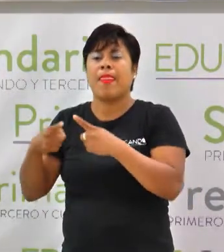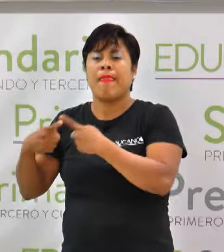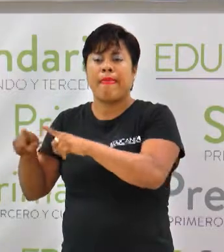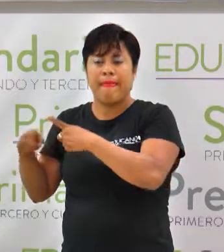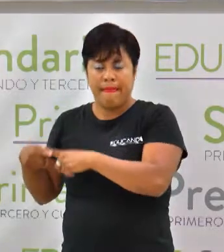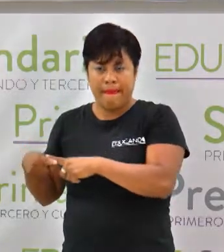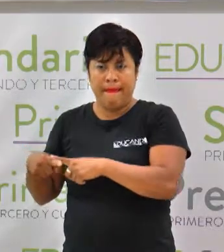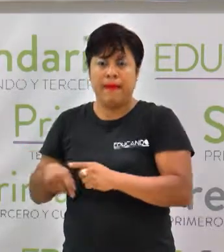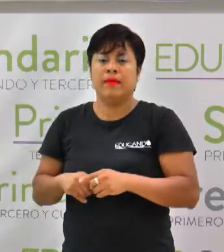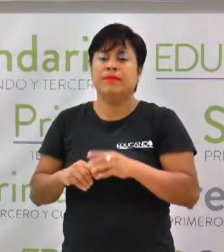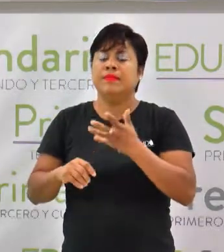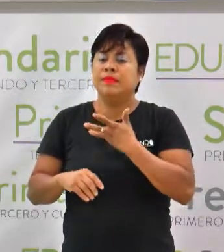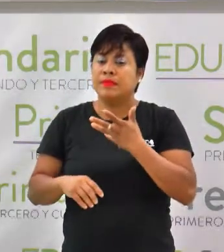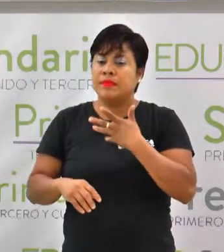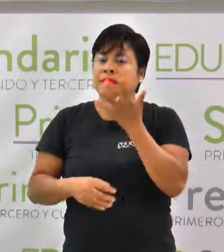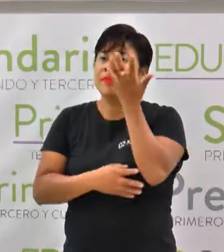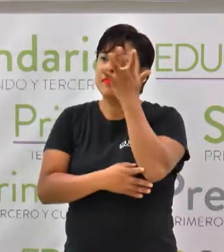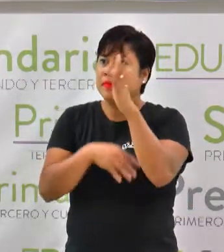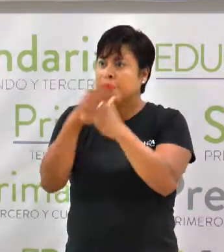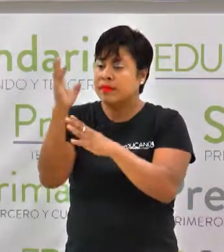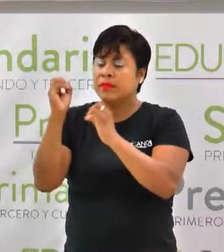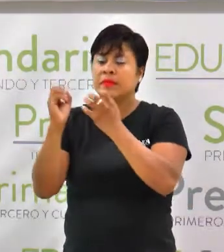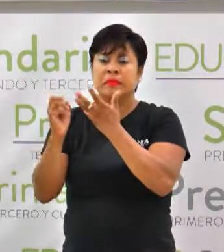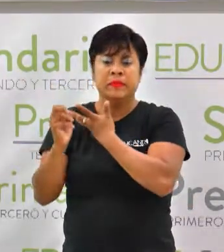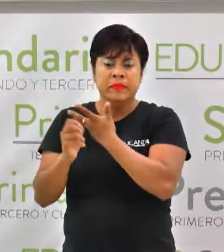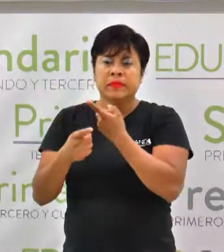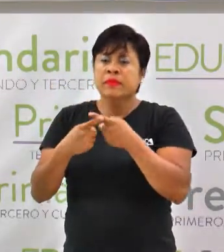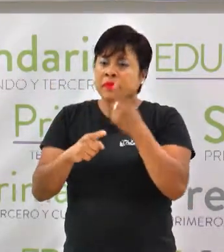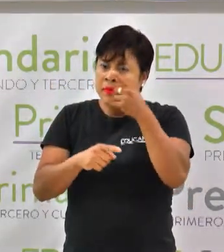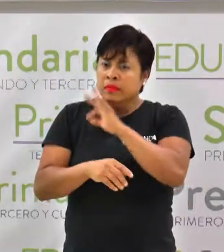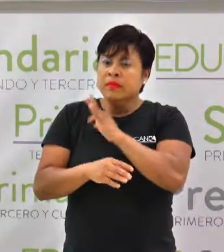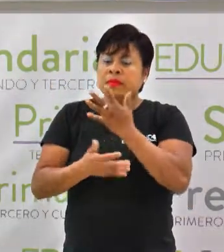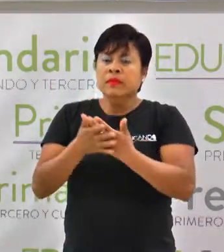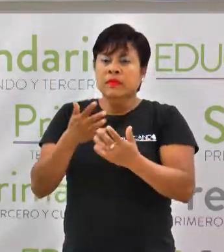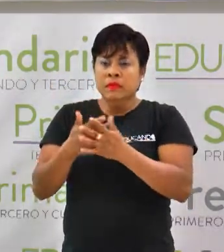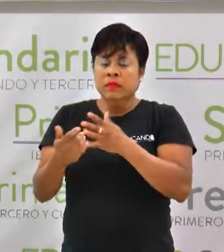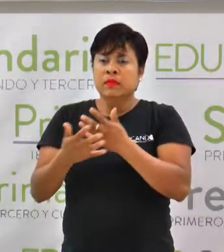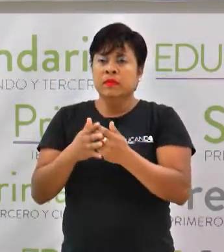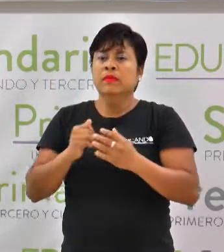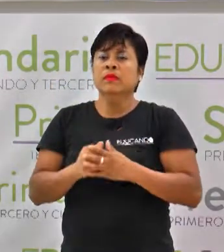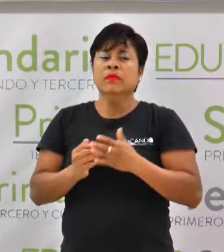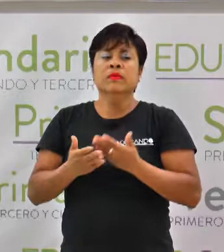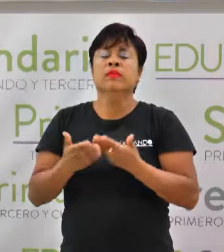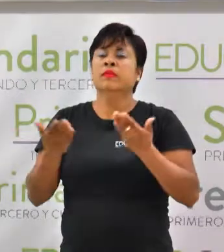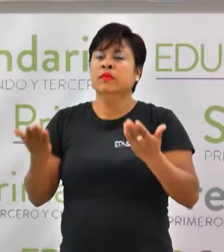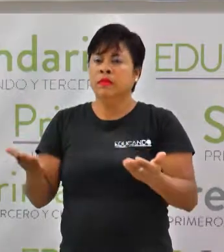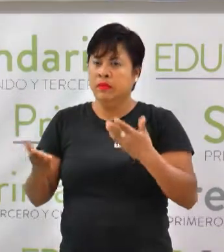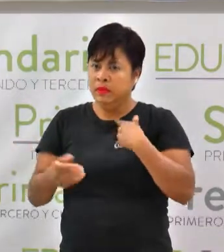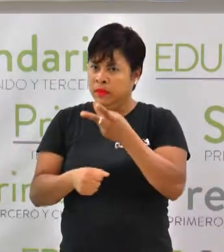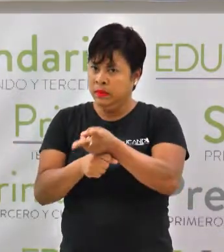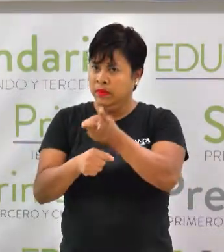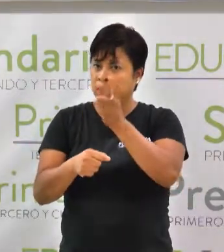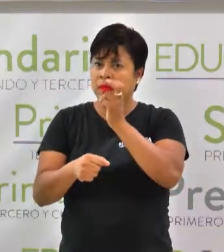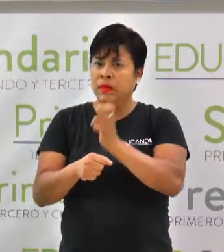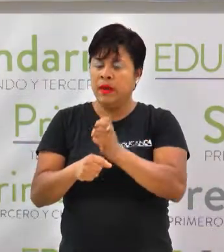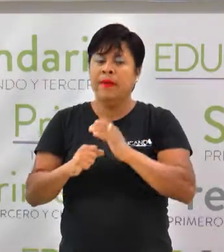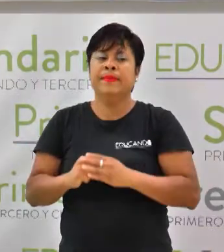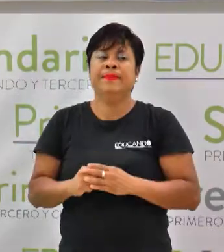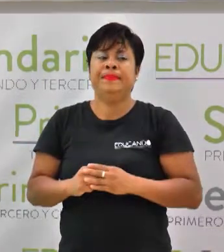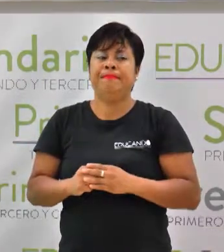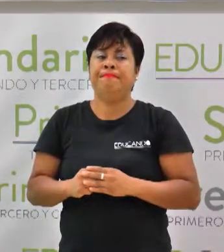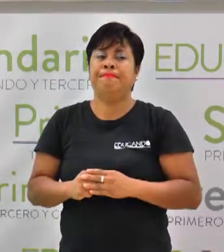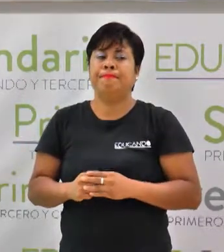Los elementos, los recursos naturales que tienen para construirla, ¿no? Entonces, hay muchos factores. Ahora, te voy a invitar